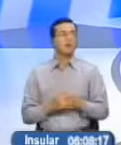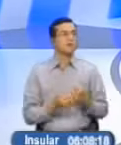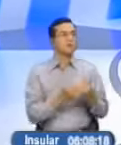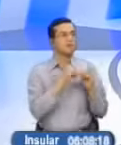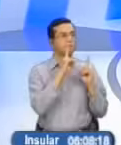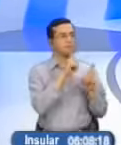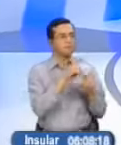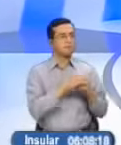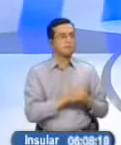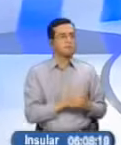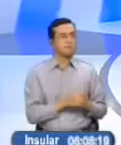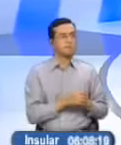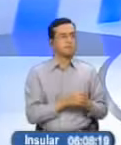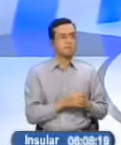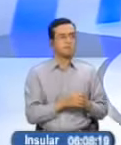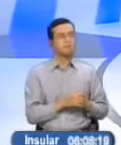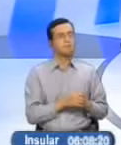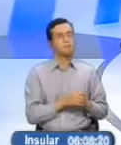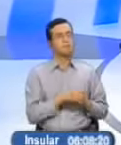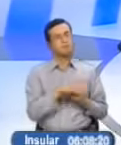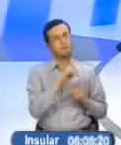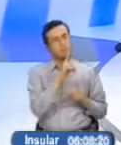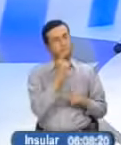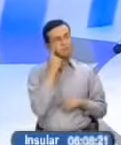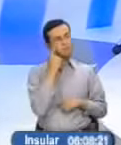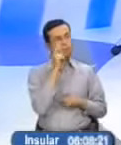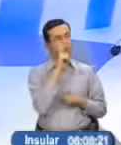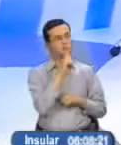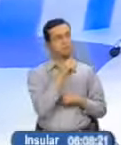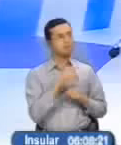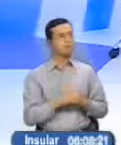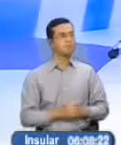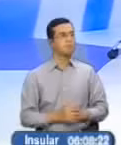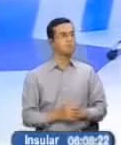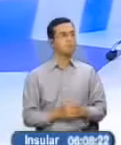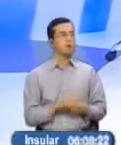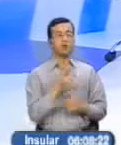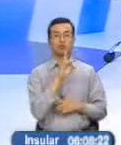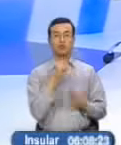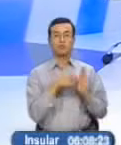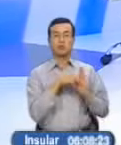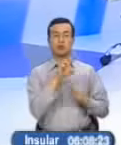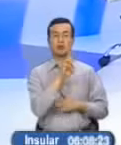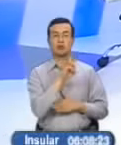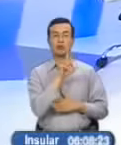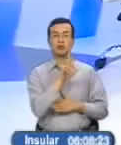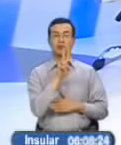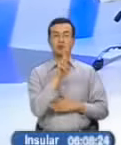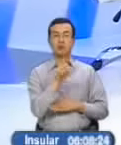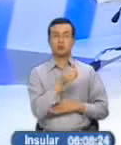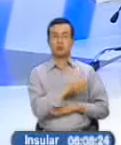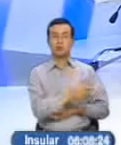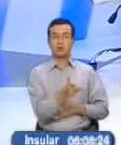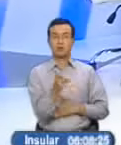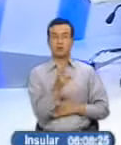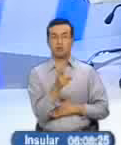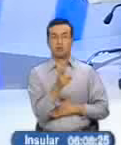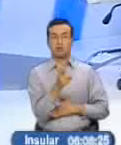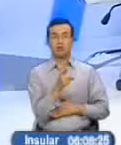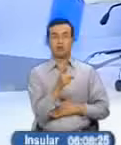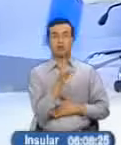aquí hay otro inconveniente, o sea, no inconveniente, pero sí otra inquietud. Estas 8.632 personas, que no